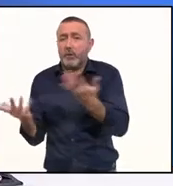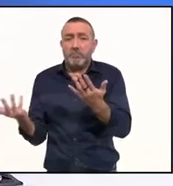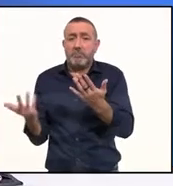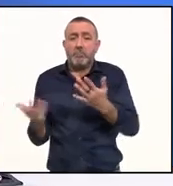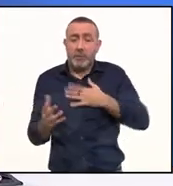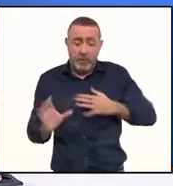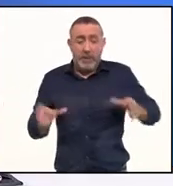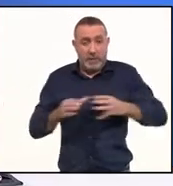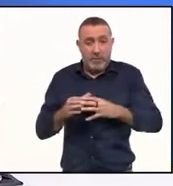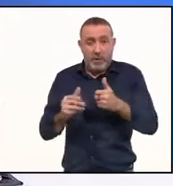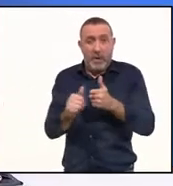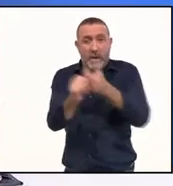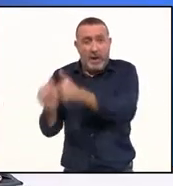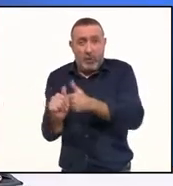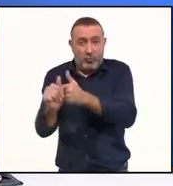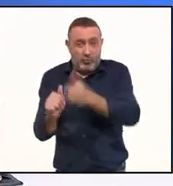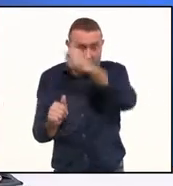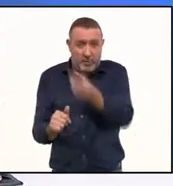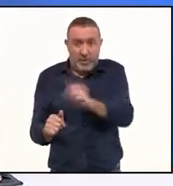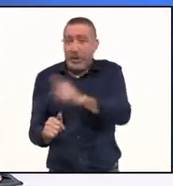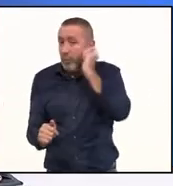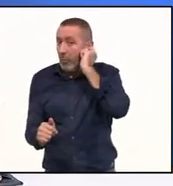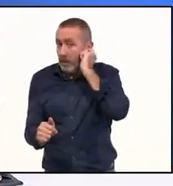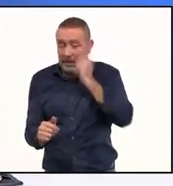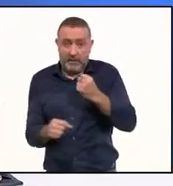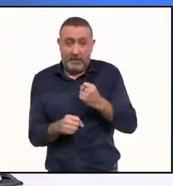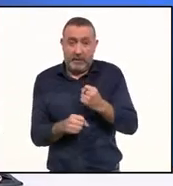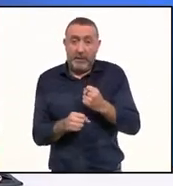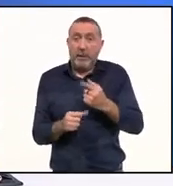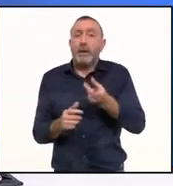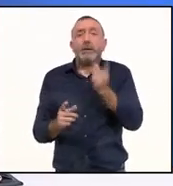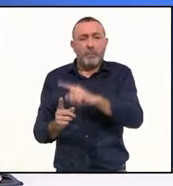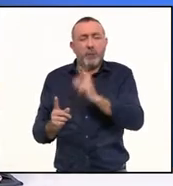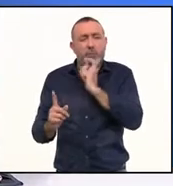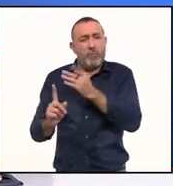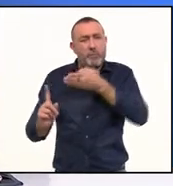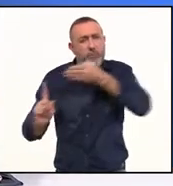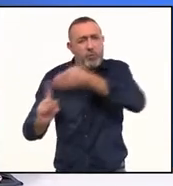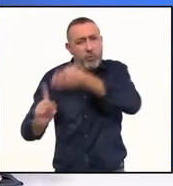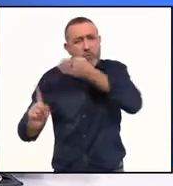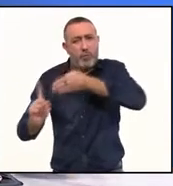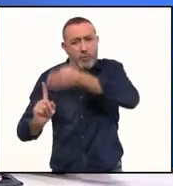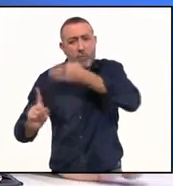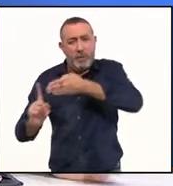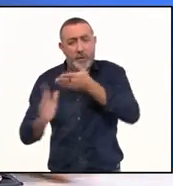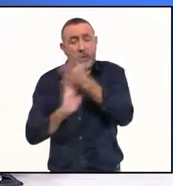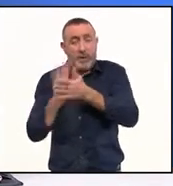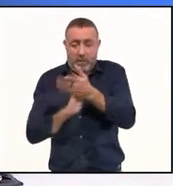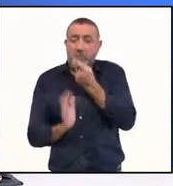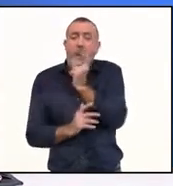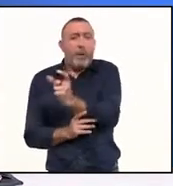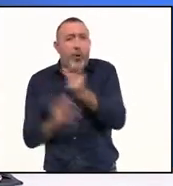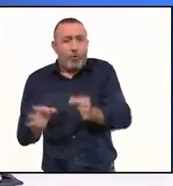del acoso que fiche el machaque como dices que me está machacando digo para la textura de ella